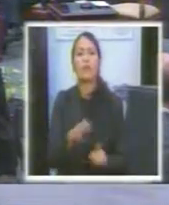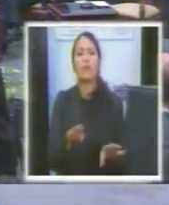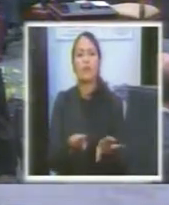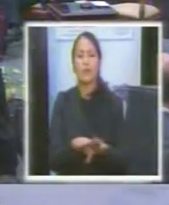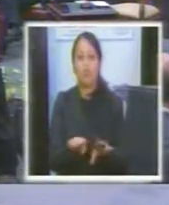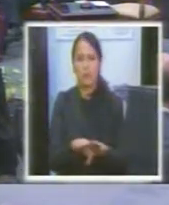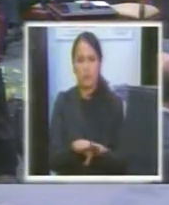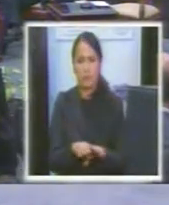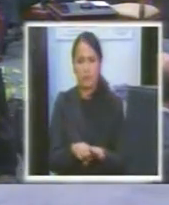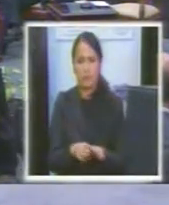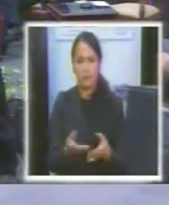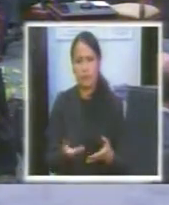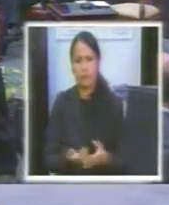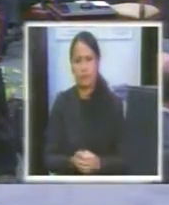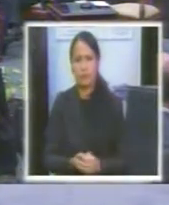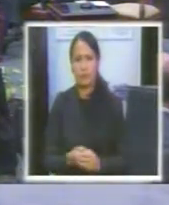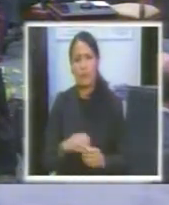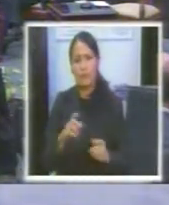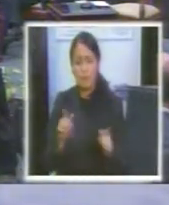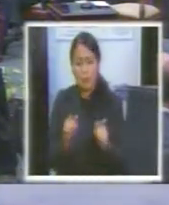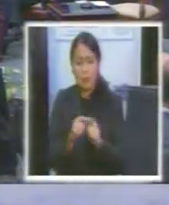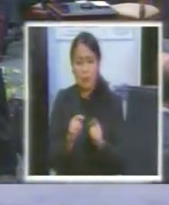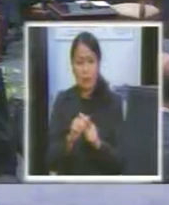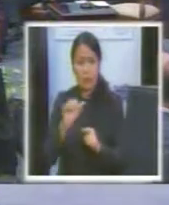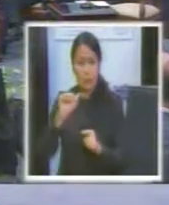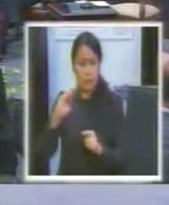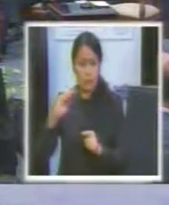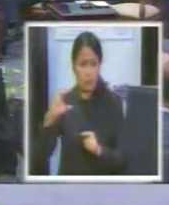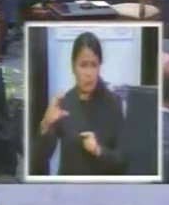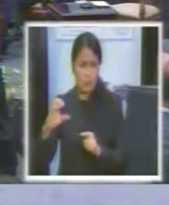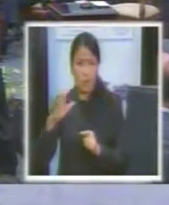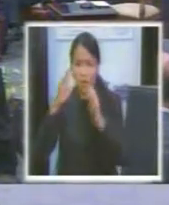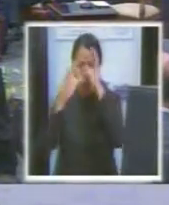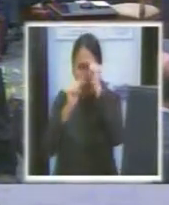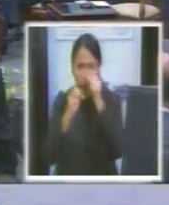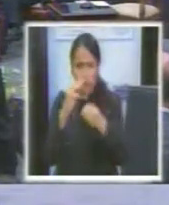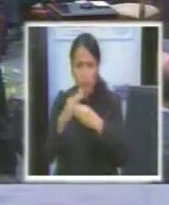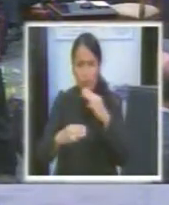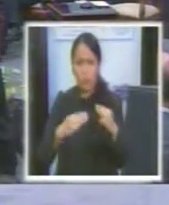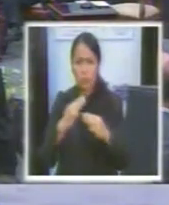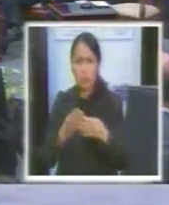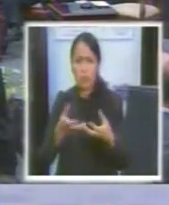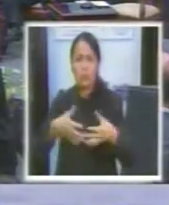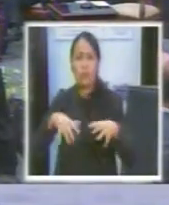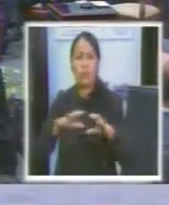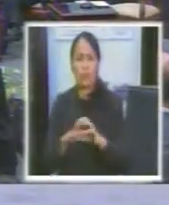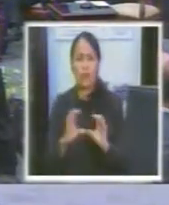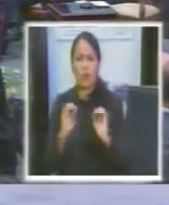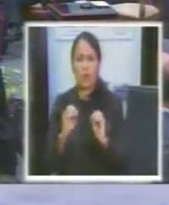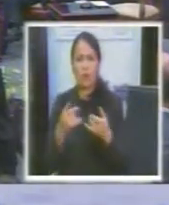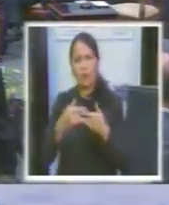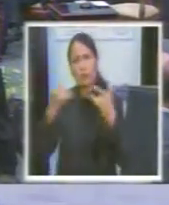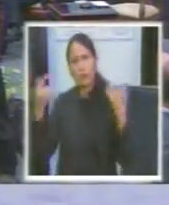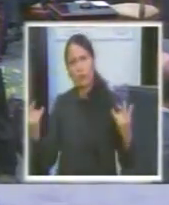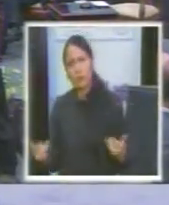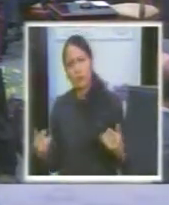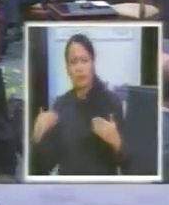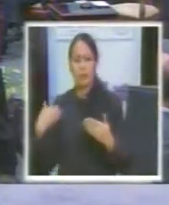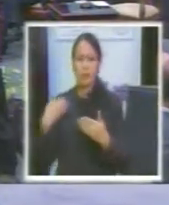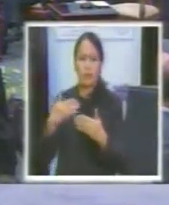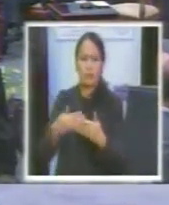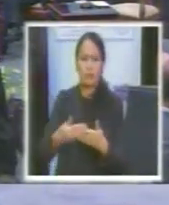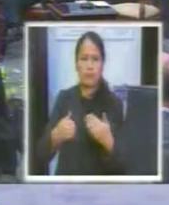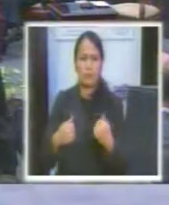resulta inevitable recurrir a las abreviaturas, o bien como un acuerdo global, o bien por su referencia a la etapa histórica en calidad de